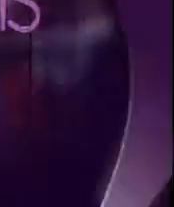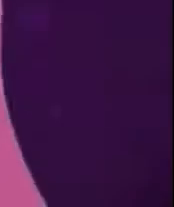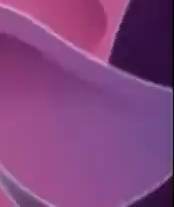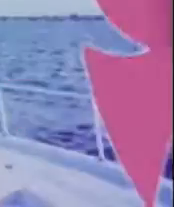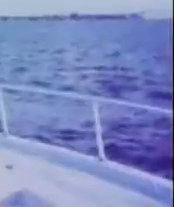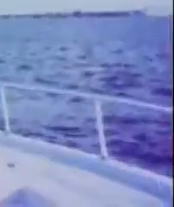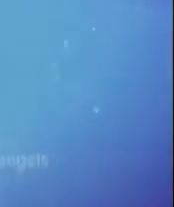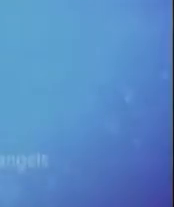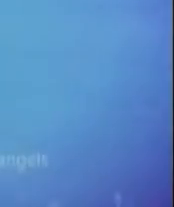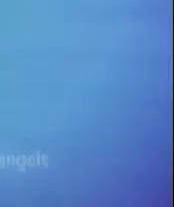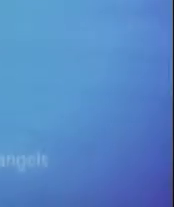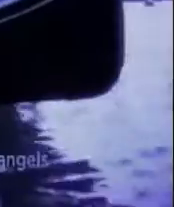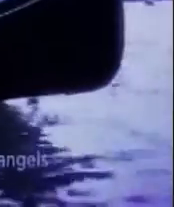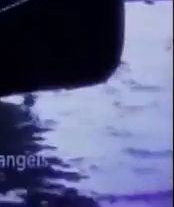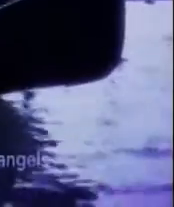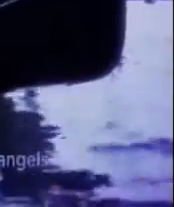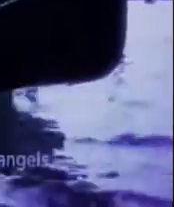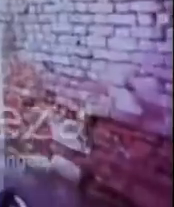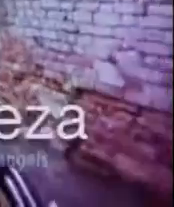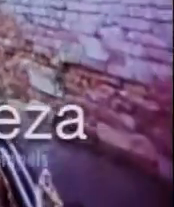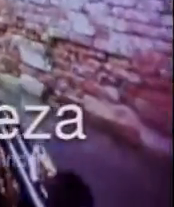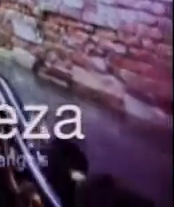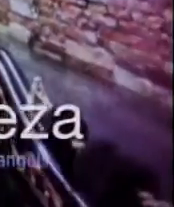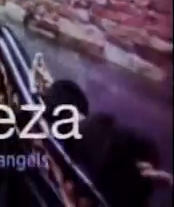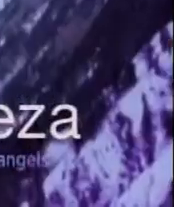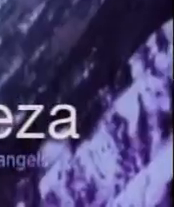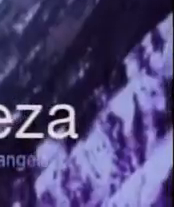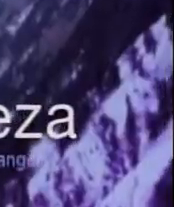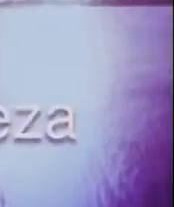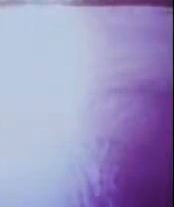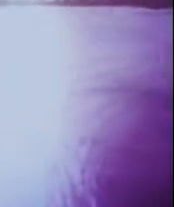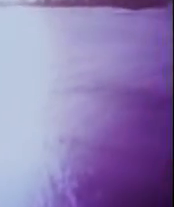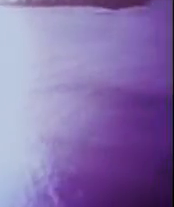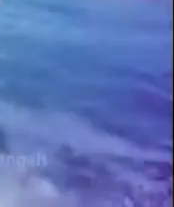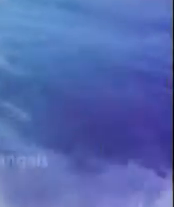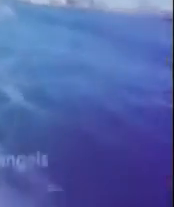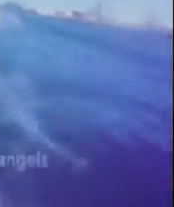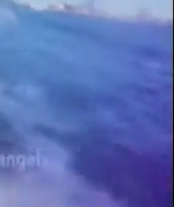Regresa la belleza angelical a la pantalla.